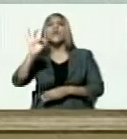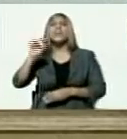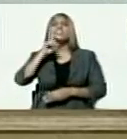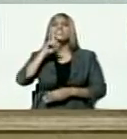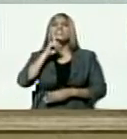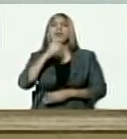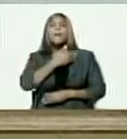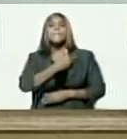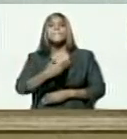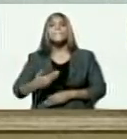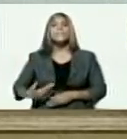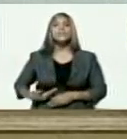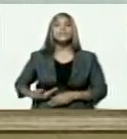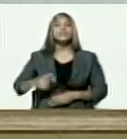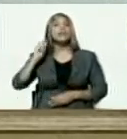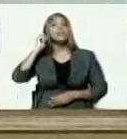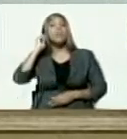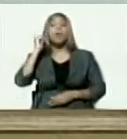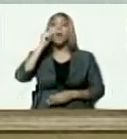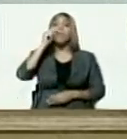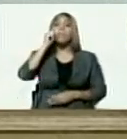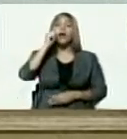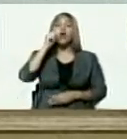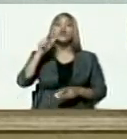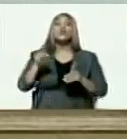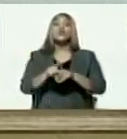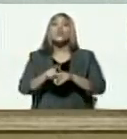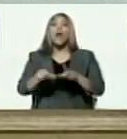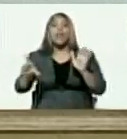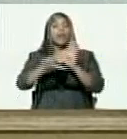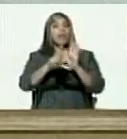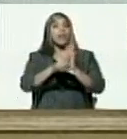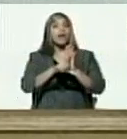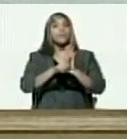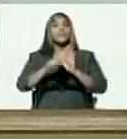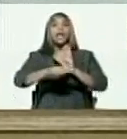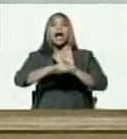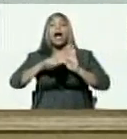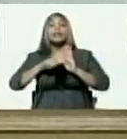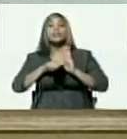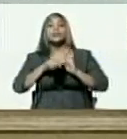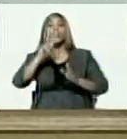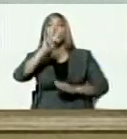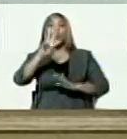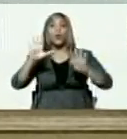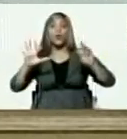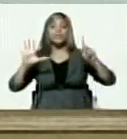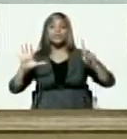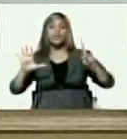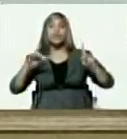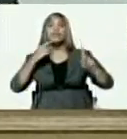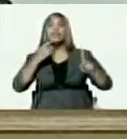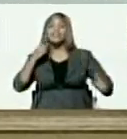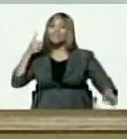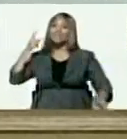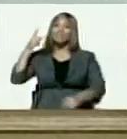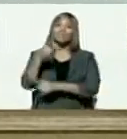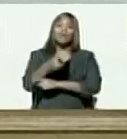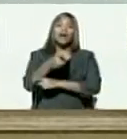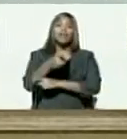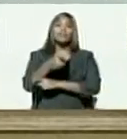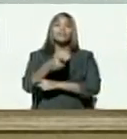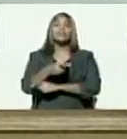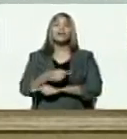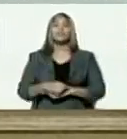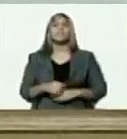o presidenta de conformidad con la ley. El artículo 296 nos obliga a señalar lo